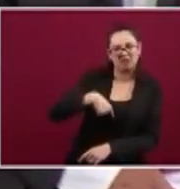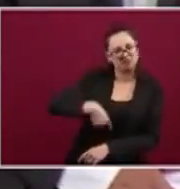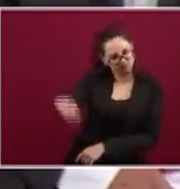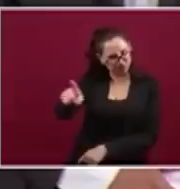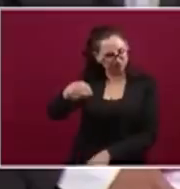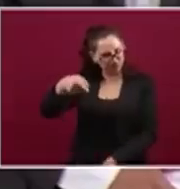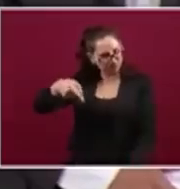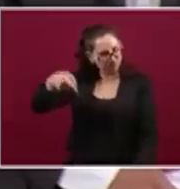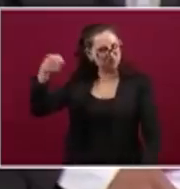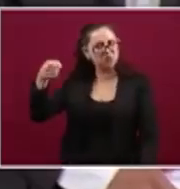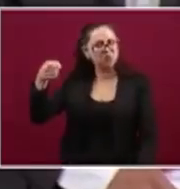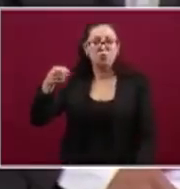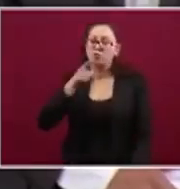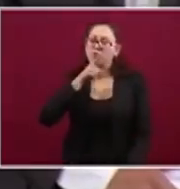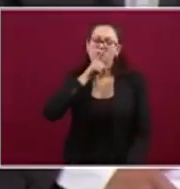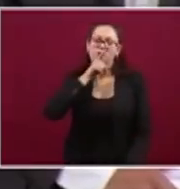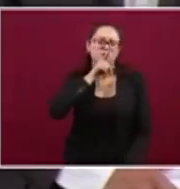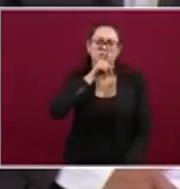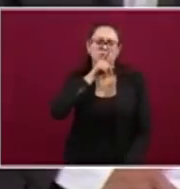no